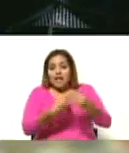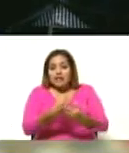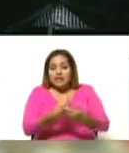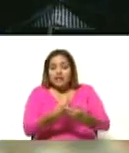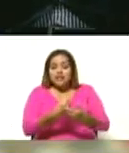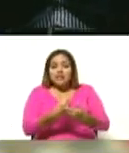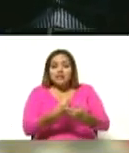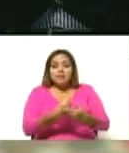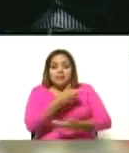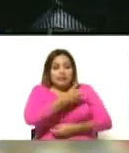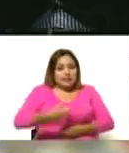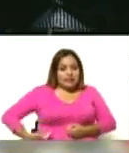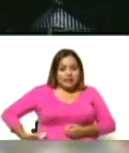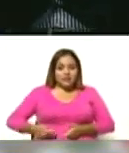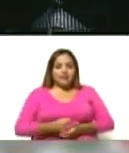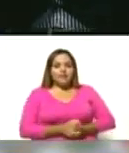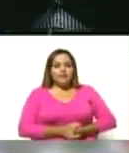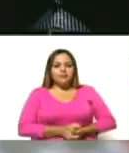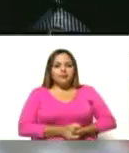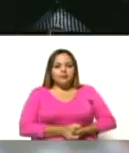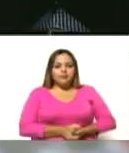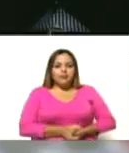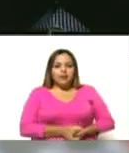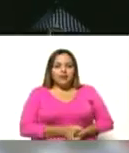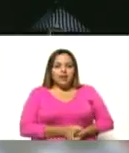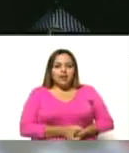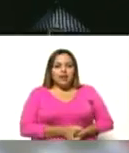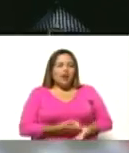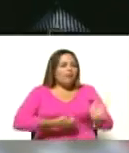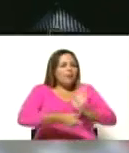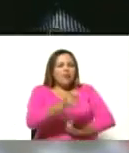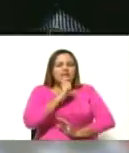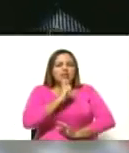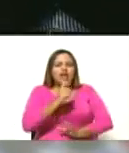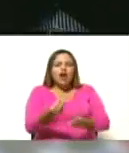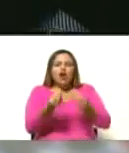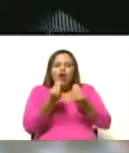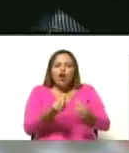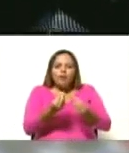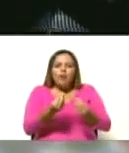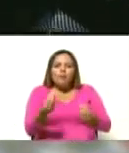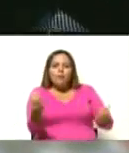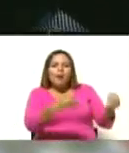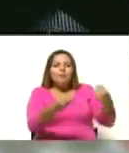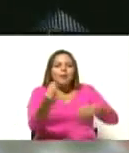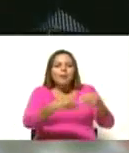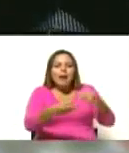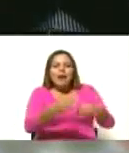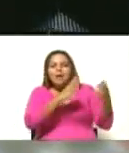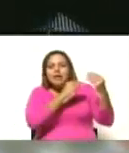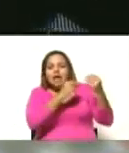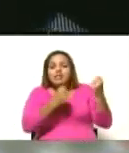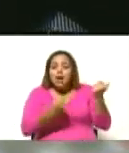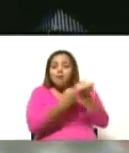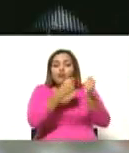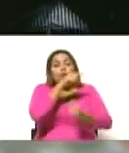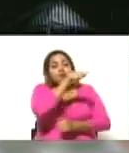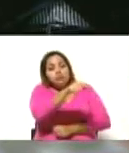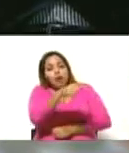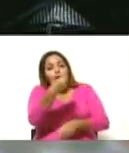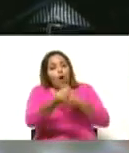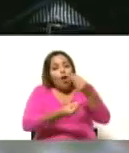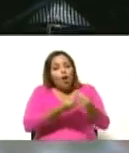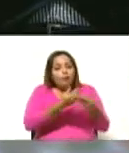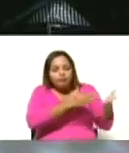Miraflores. El desafío está en cómo gestionar la esperanza, cómo alimentar la esperanza a tu favor, cómo